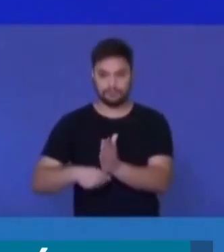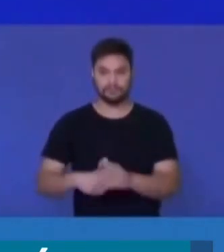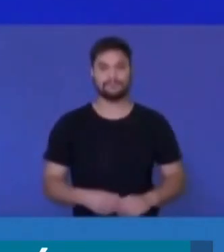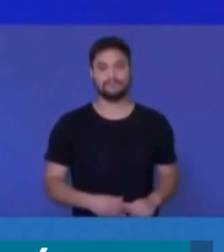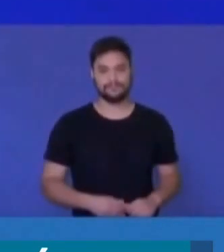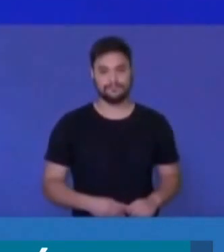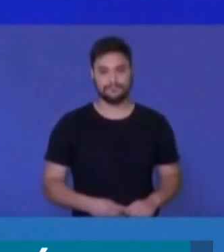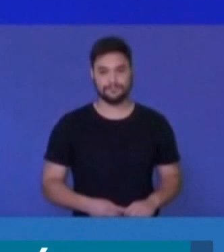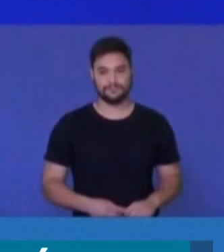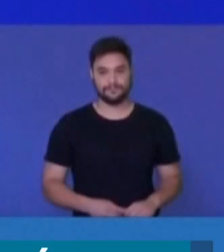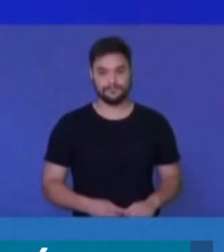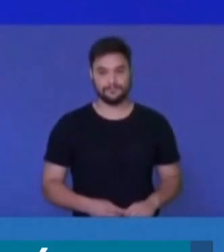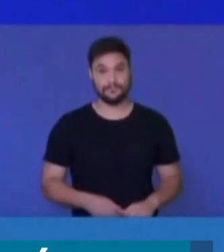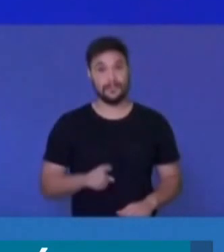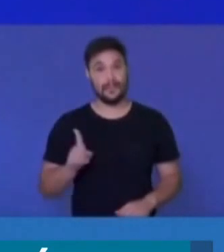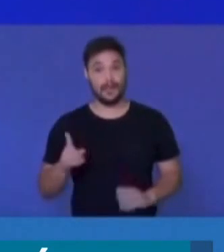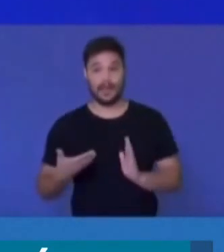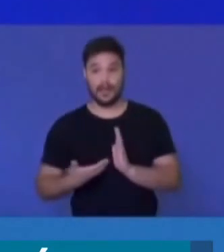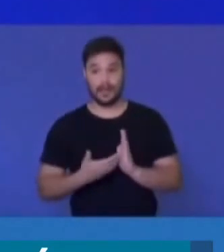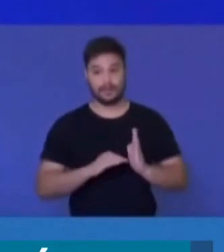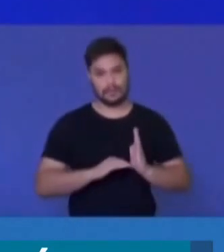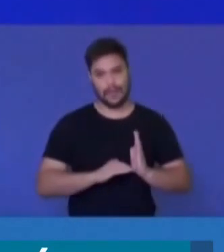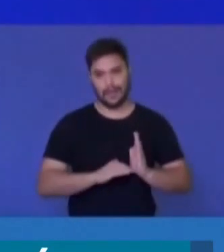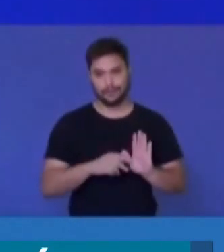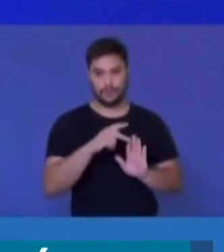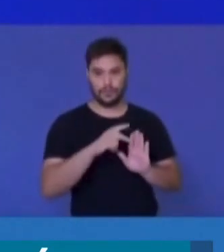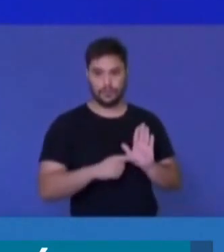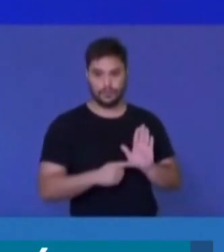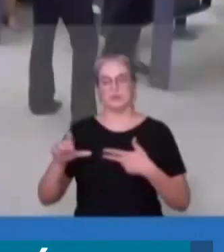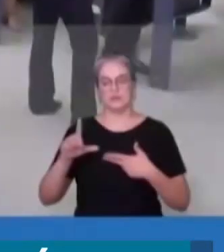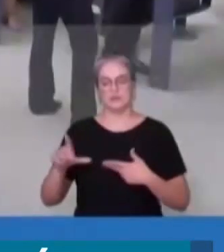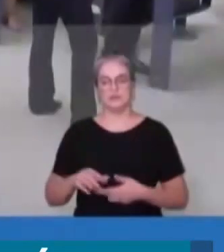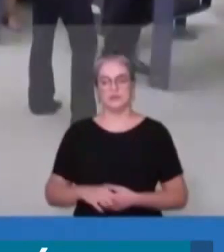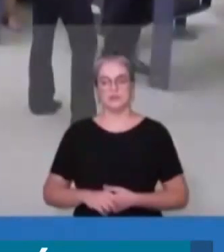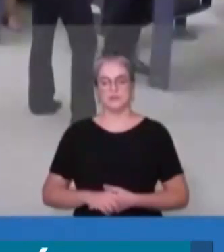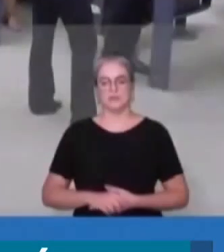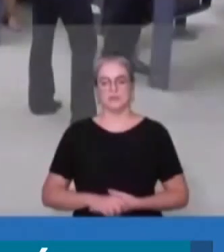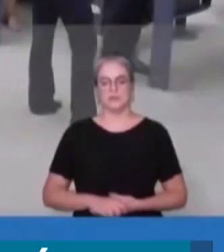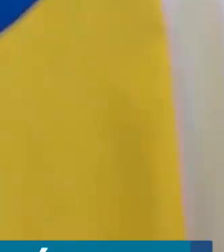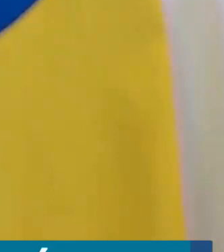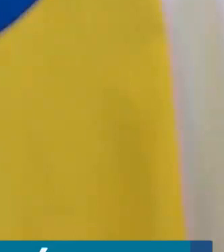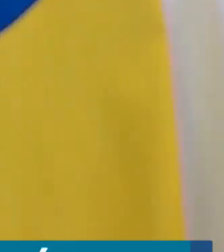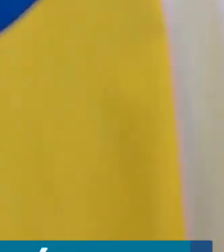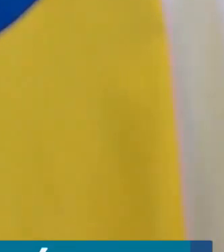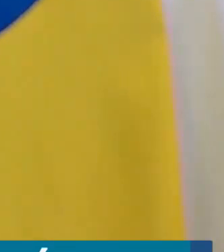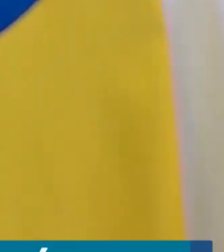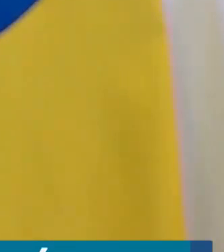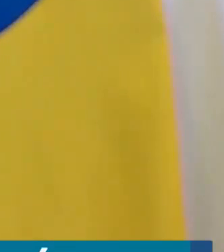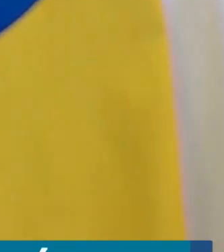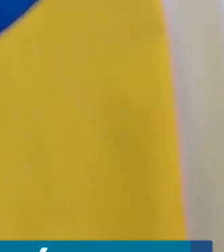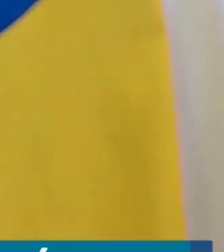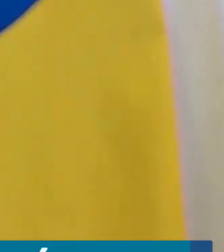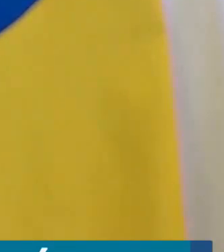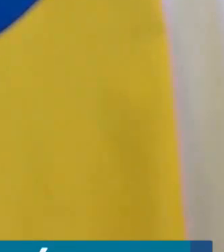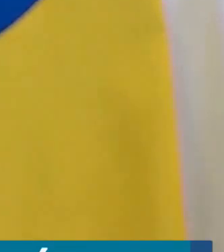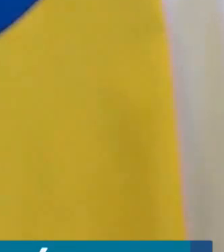Silva a la tesis del marco temporal, una ley que regula la demarcación de tierras indígenas. Lula, un